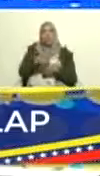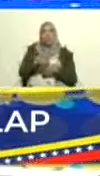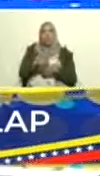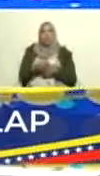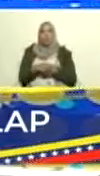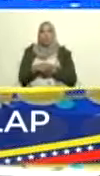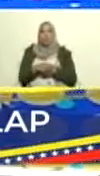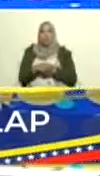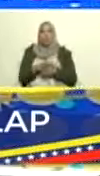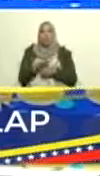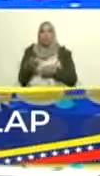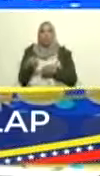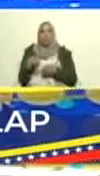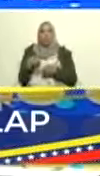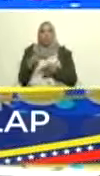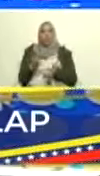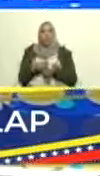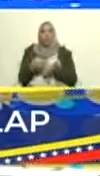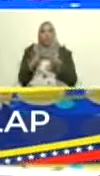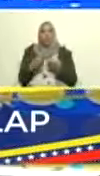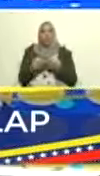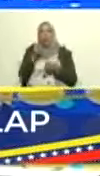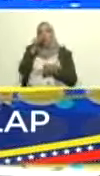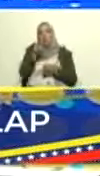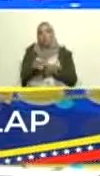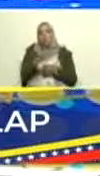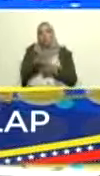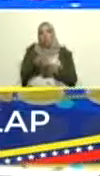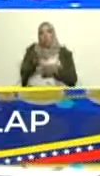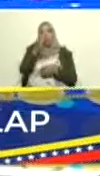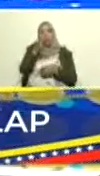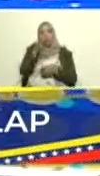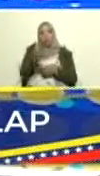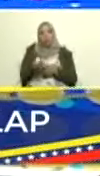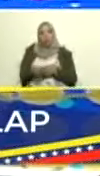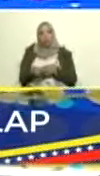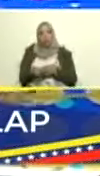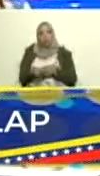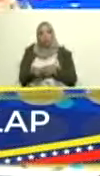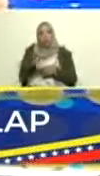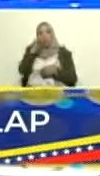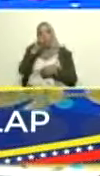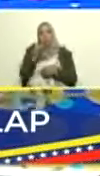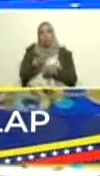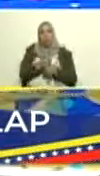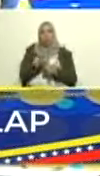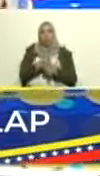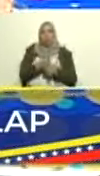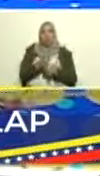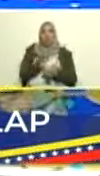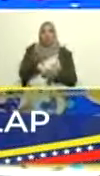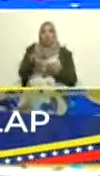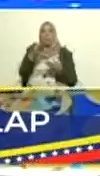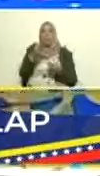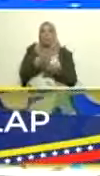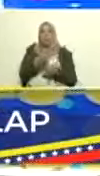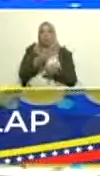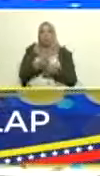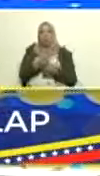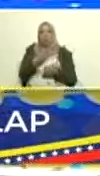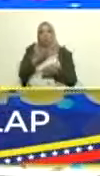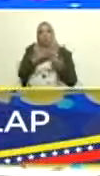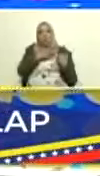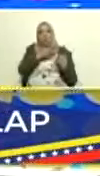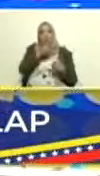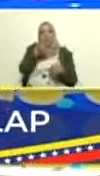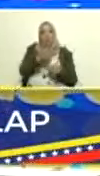Somos nosotros los que estamos con el pueblo todos los días, de todos los años, en los CLAP, las jefas de calle,